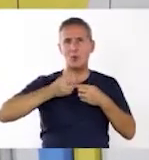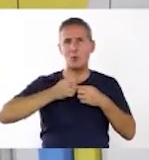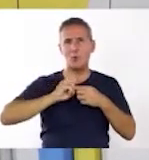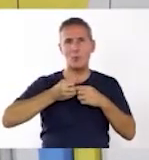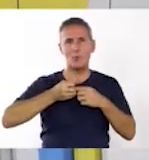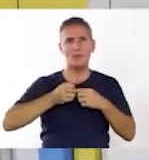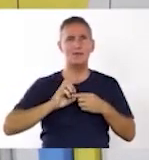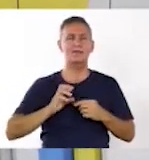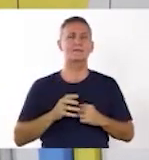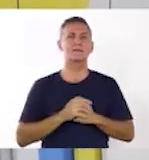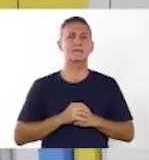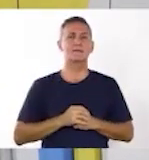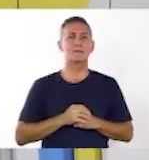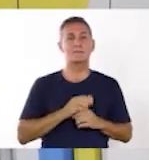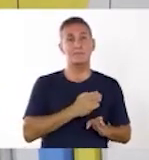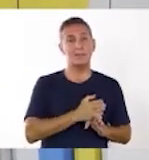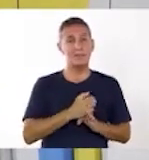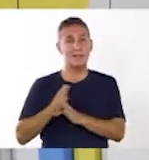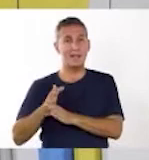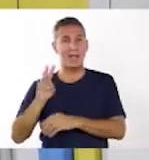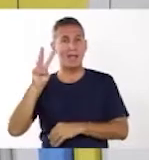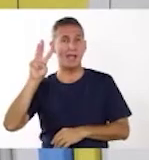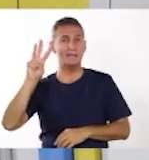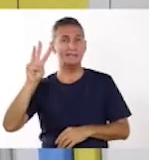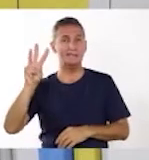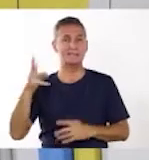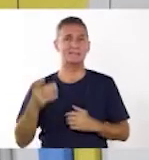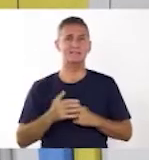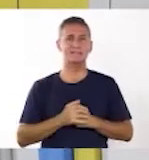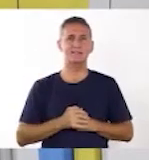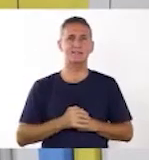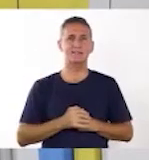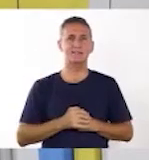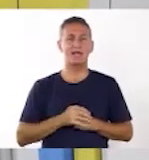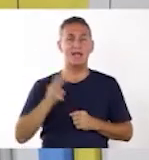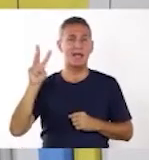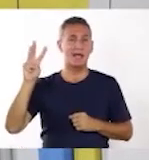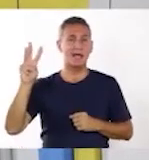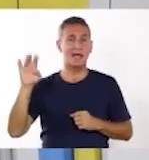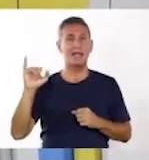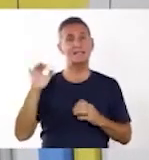esta comedia. Y pasamos entonces